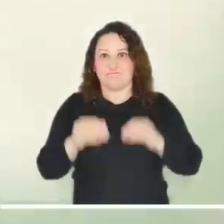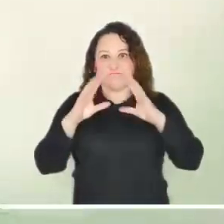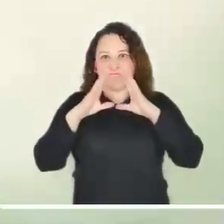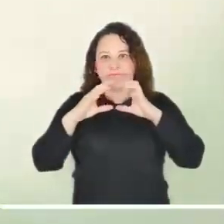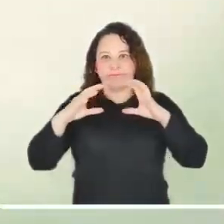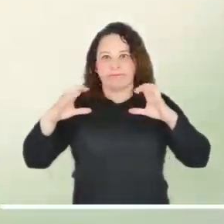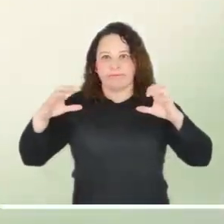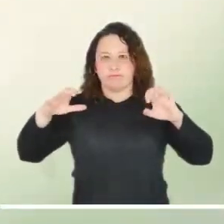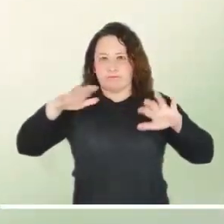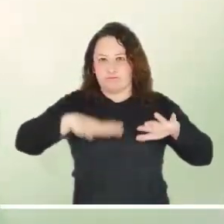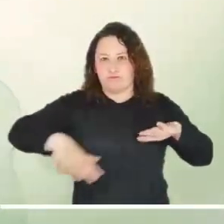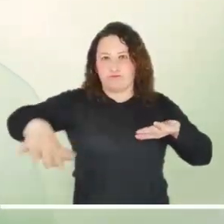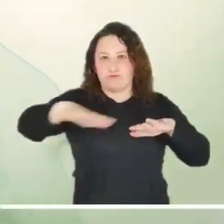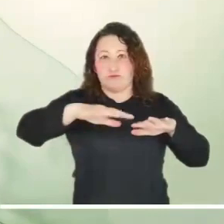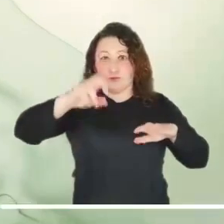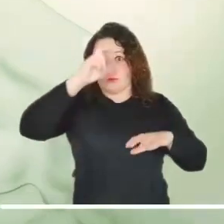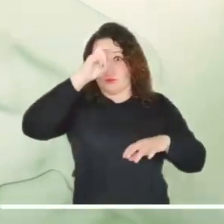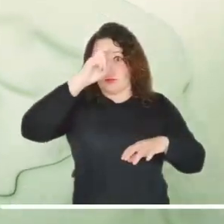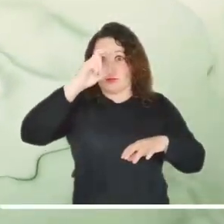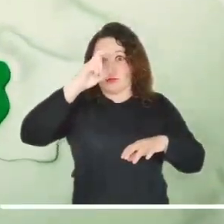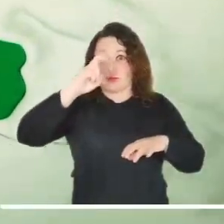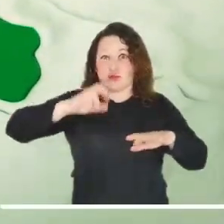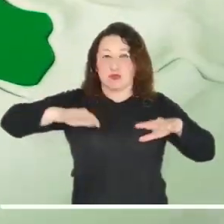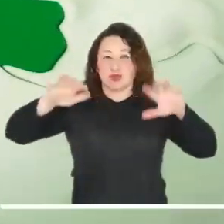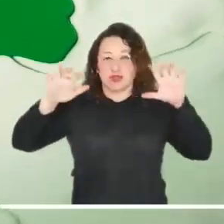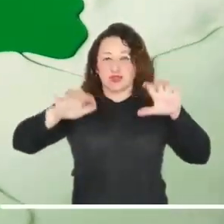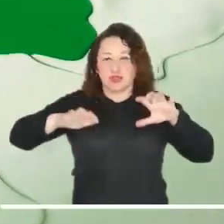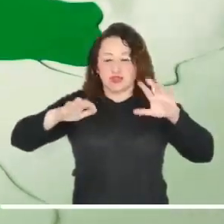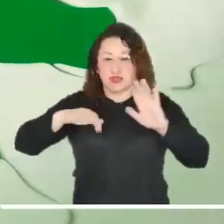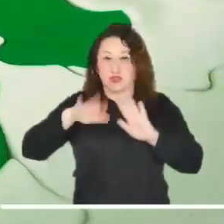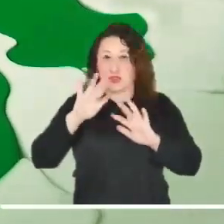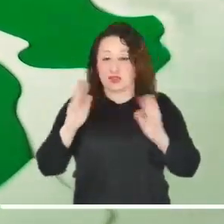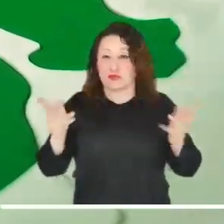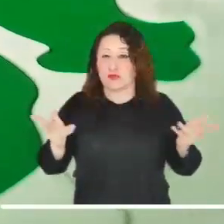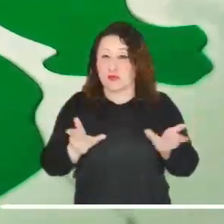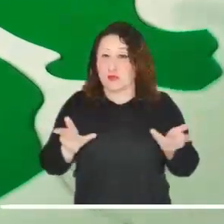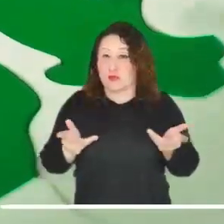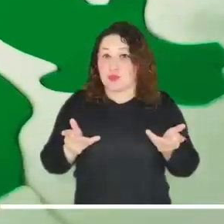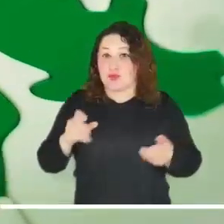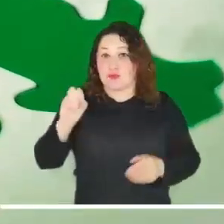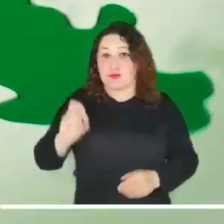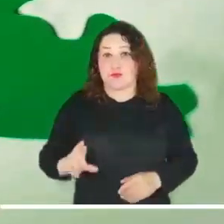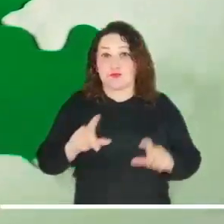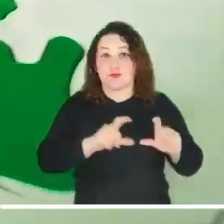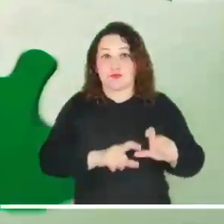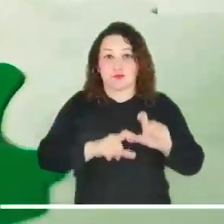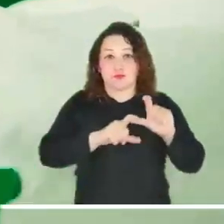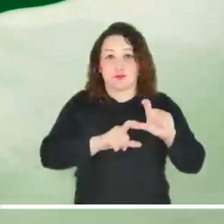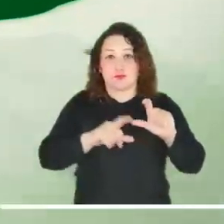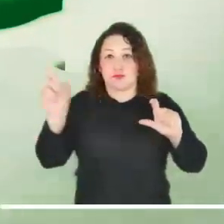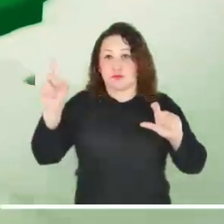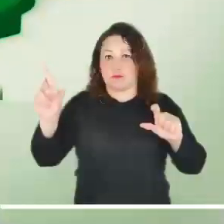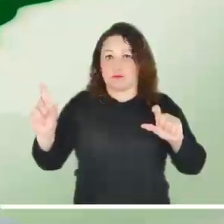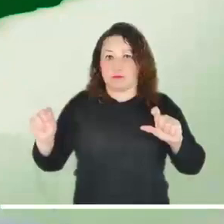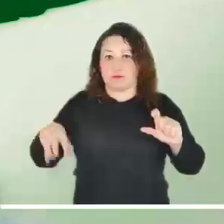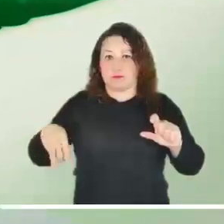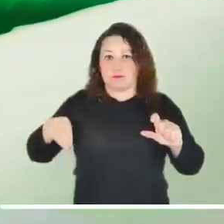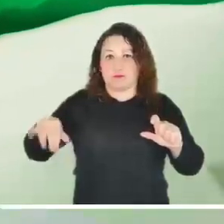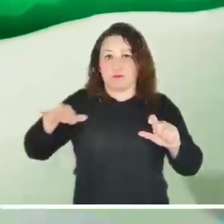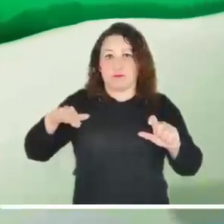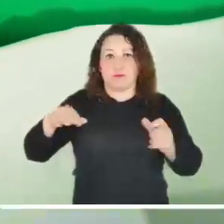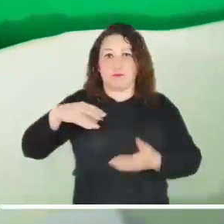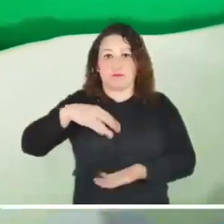sectores del norte del país. Las lluvias más importantes se esperan en el sur de La Guajira, Cesar,